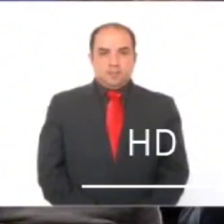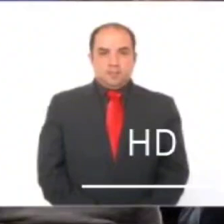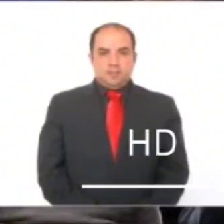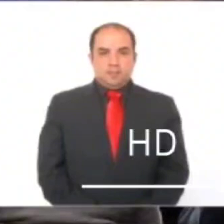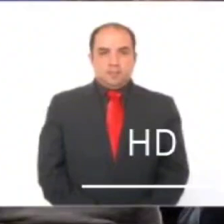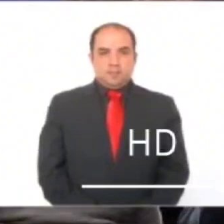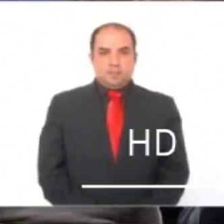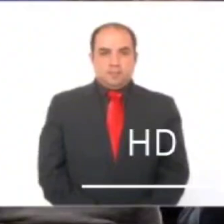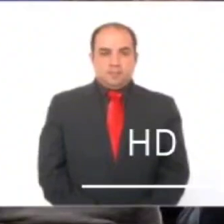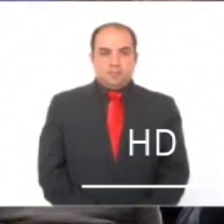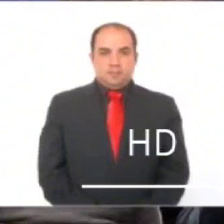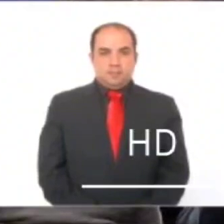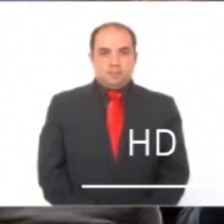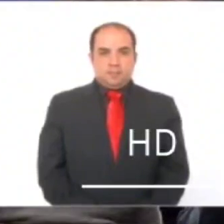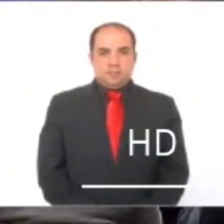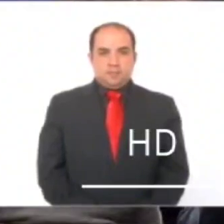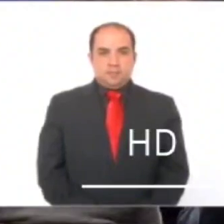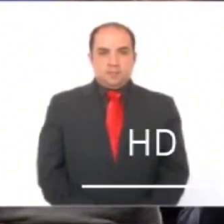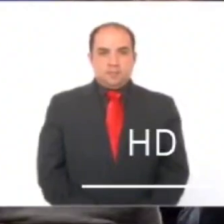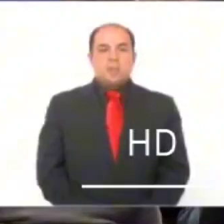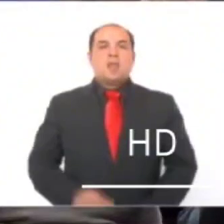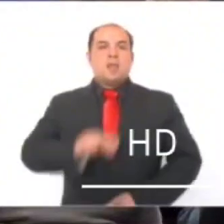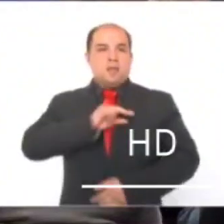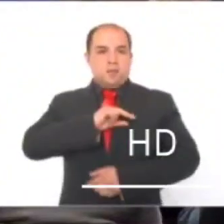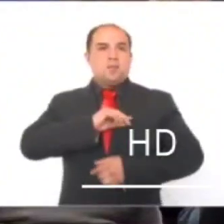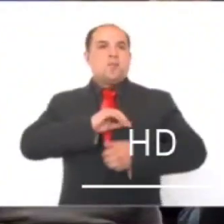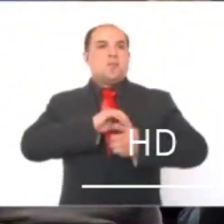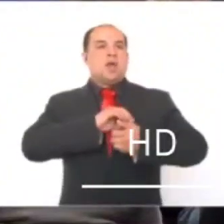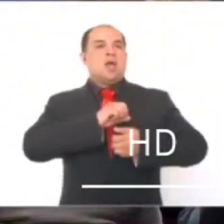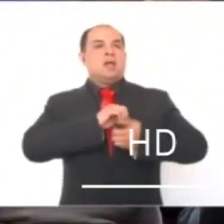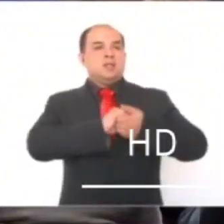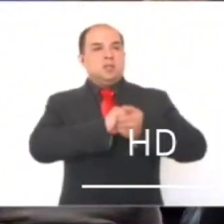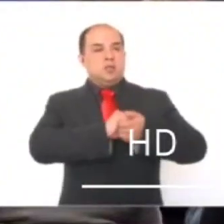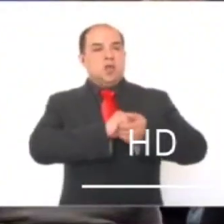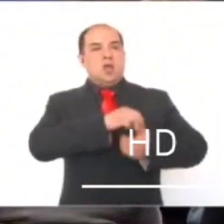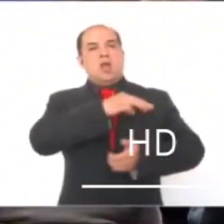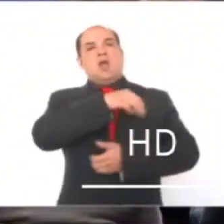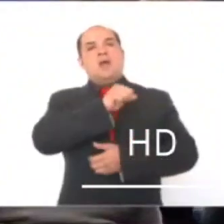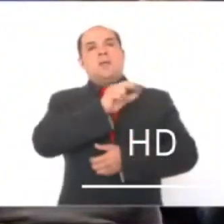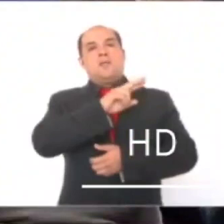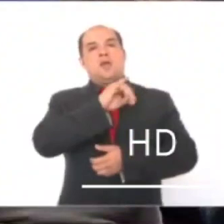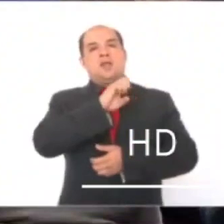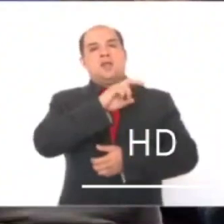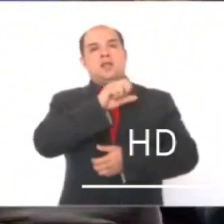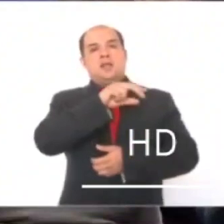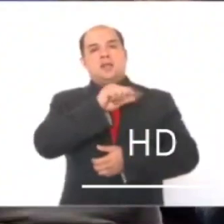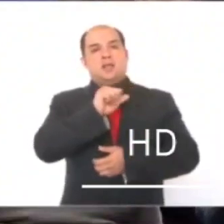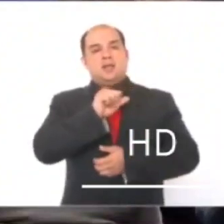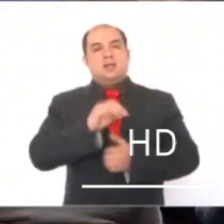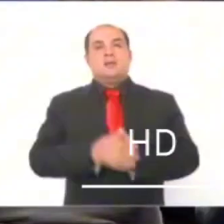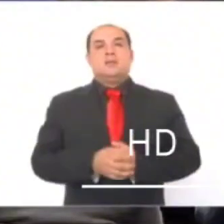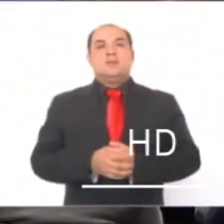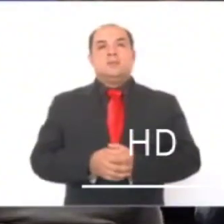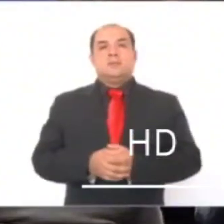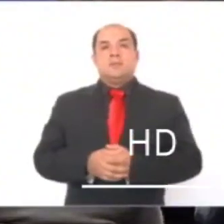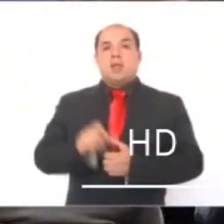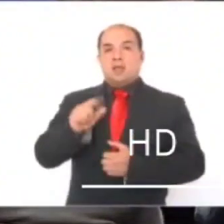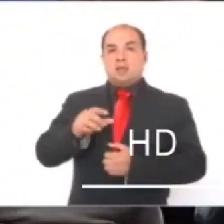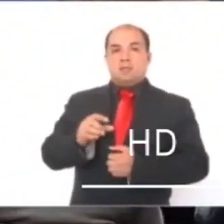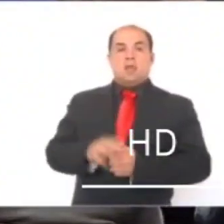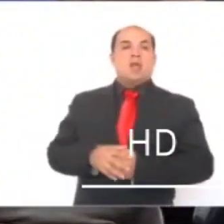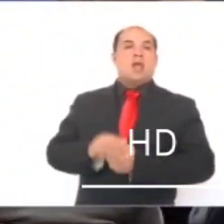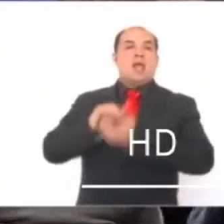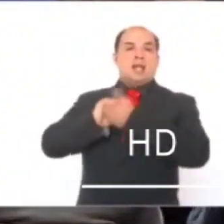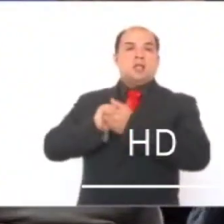Quiero saludar especialmente a María Elena y también envío